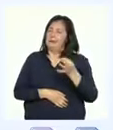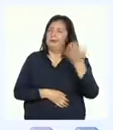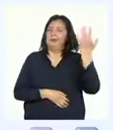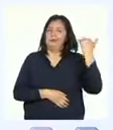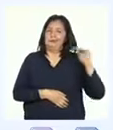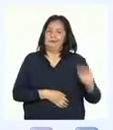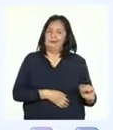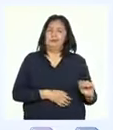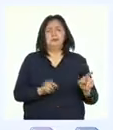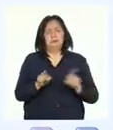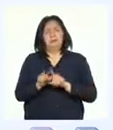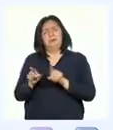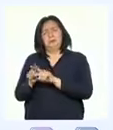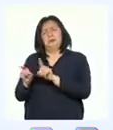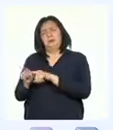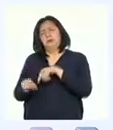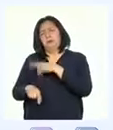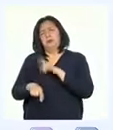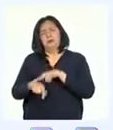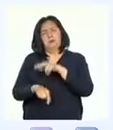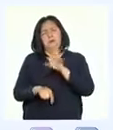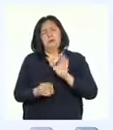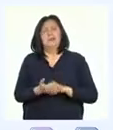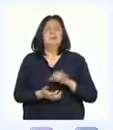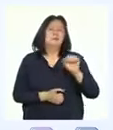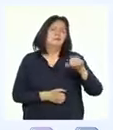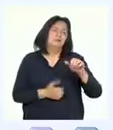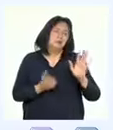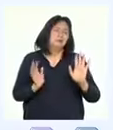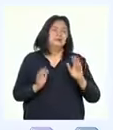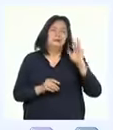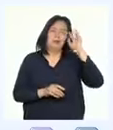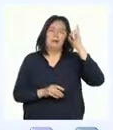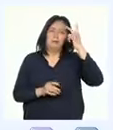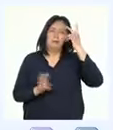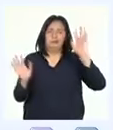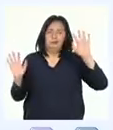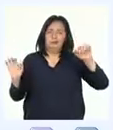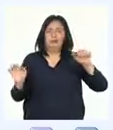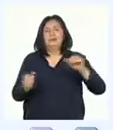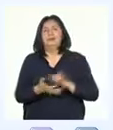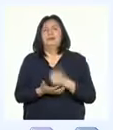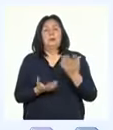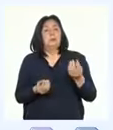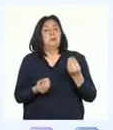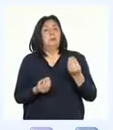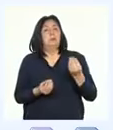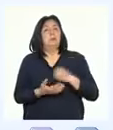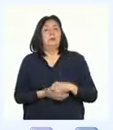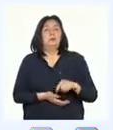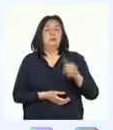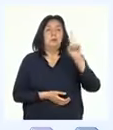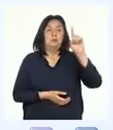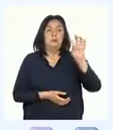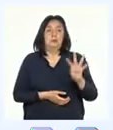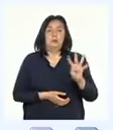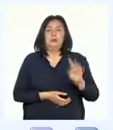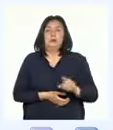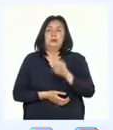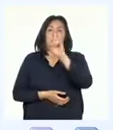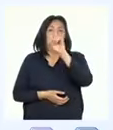niña es muy común. Normalmente suele haber esa confusión, porque en lugar de 1/4